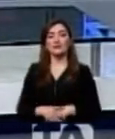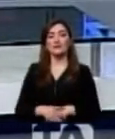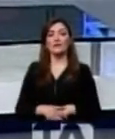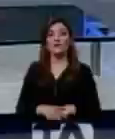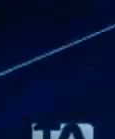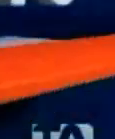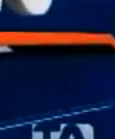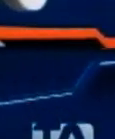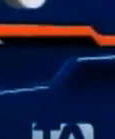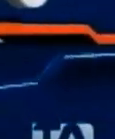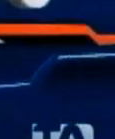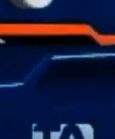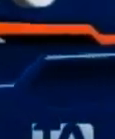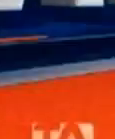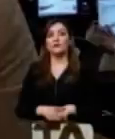adelante